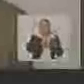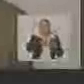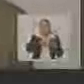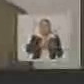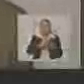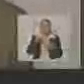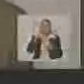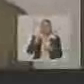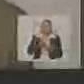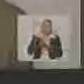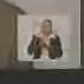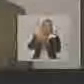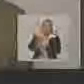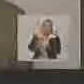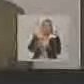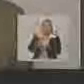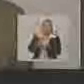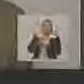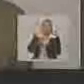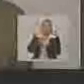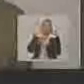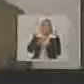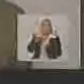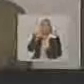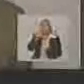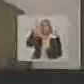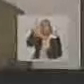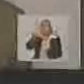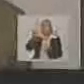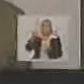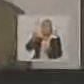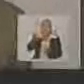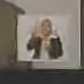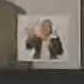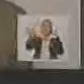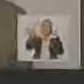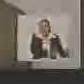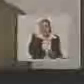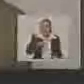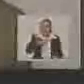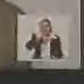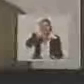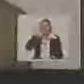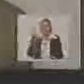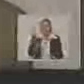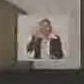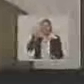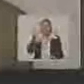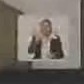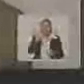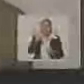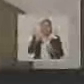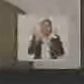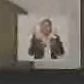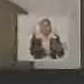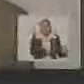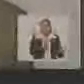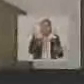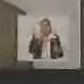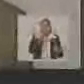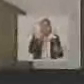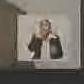un acierto en sus decisiones y en sus investigaciones. Jamás recurriremos a la represión por la represión, porque la